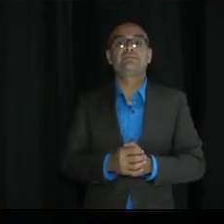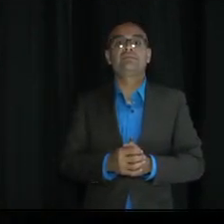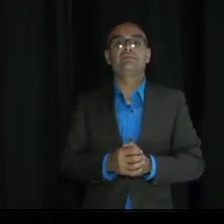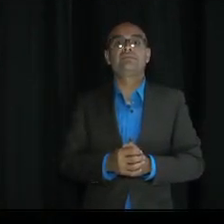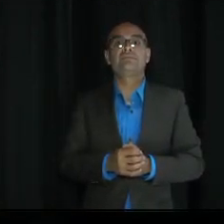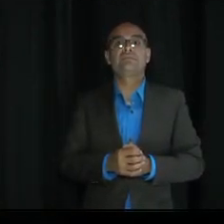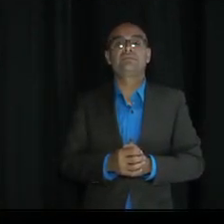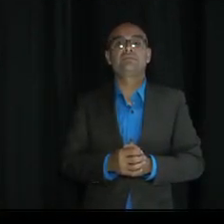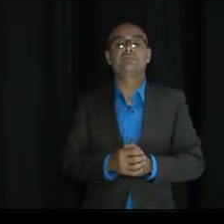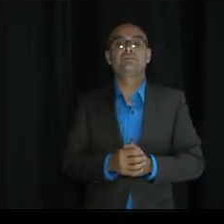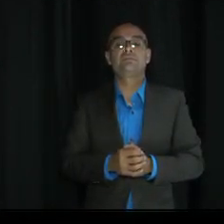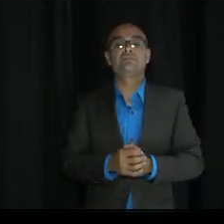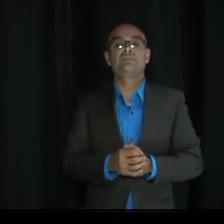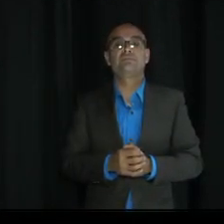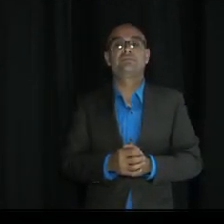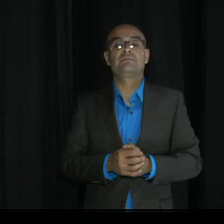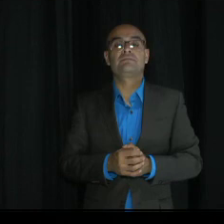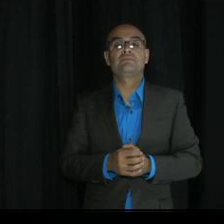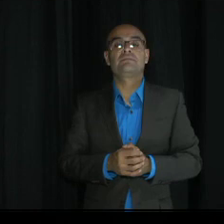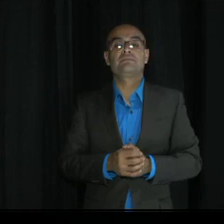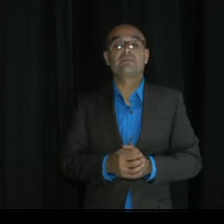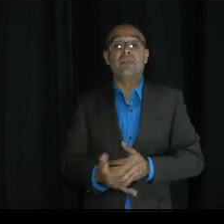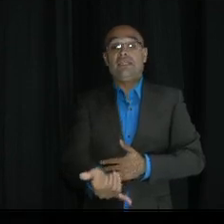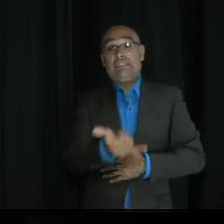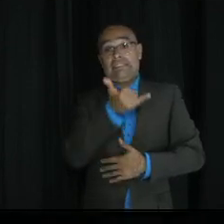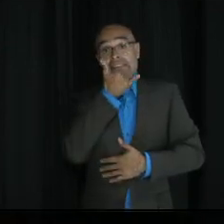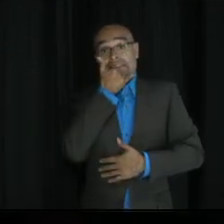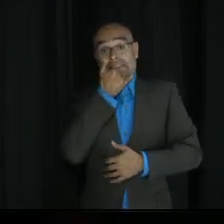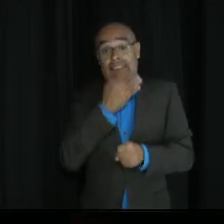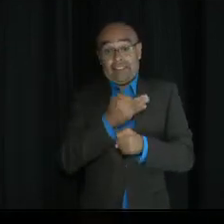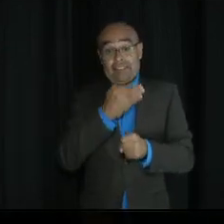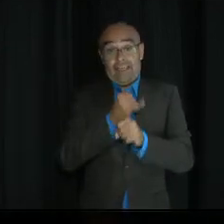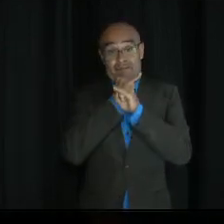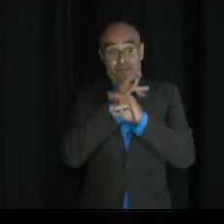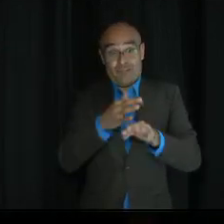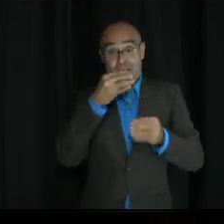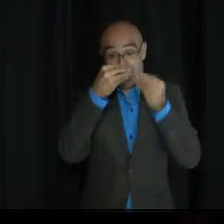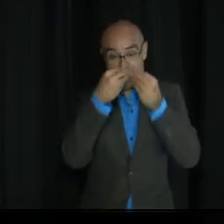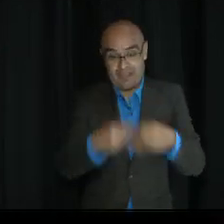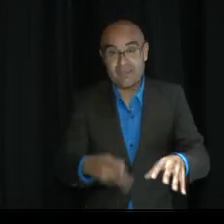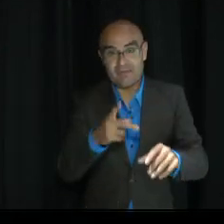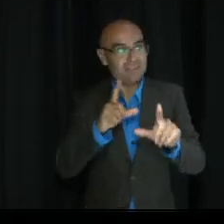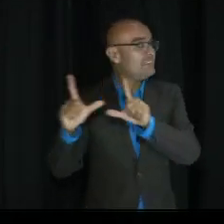Y bueno, perdón, ya me perdí, vamos un poquito adelantada a la diapositiva.